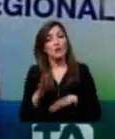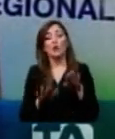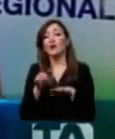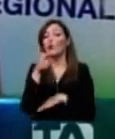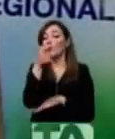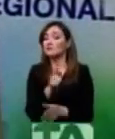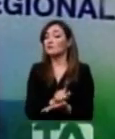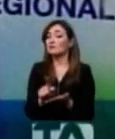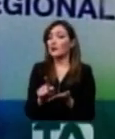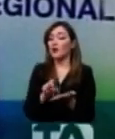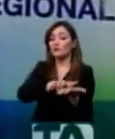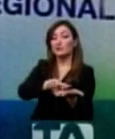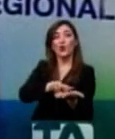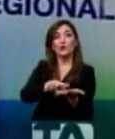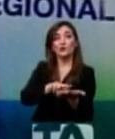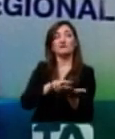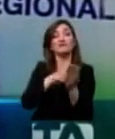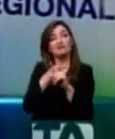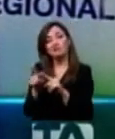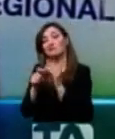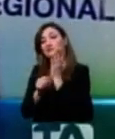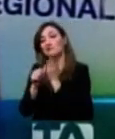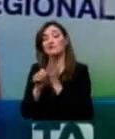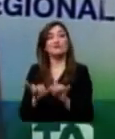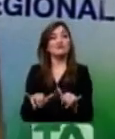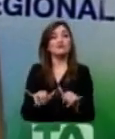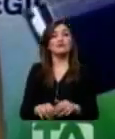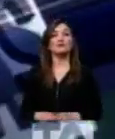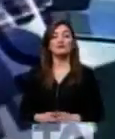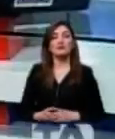para la próxima semana las reuniones con demás ministros continuarán